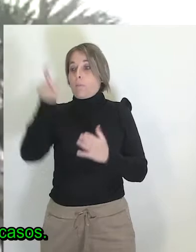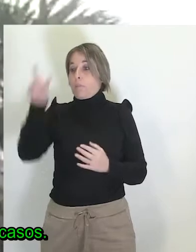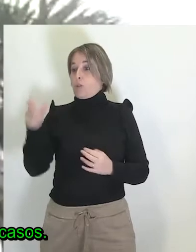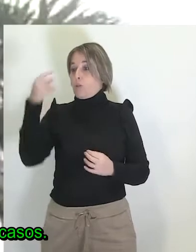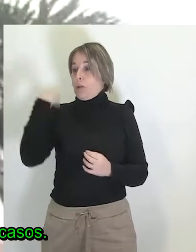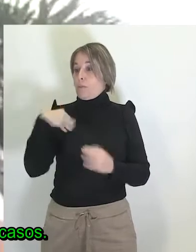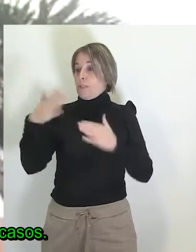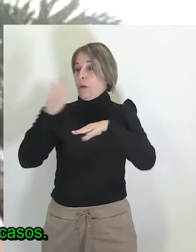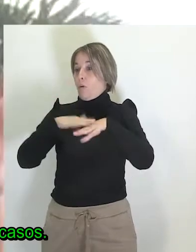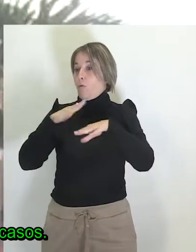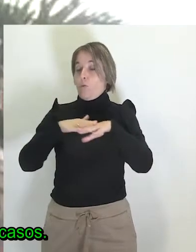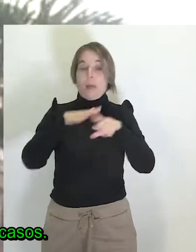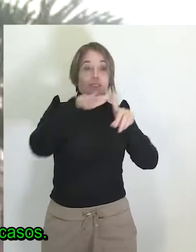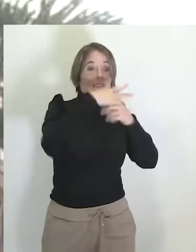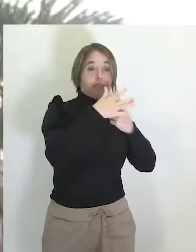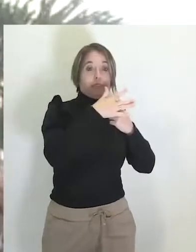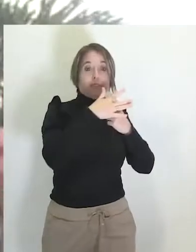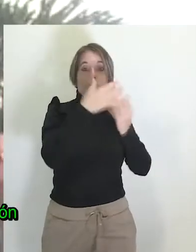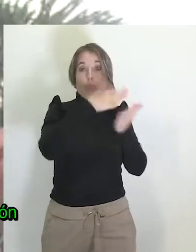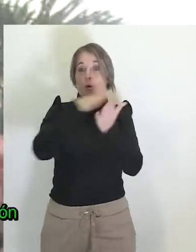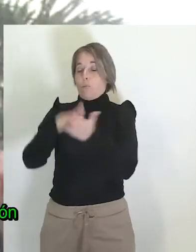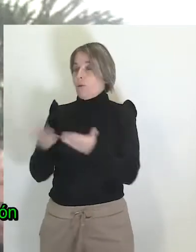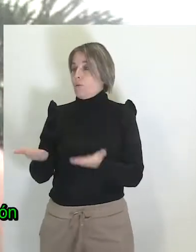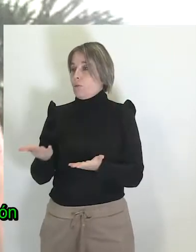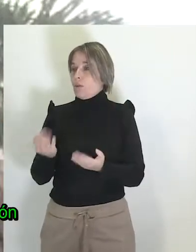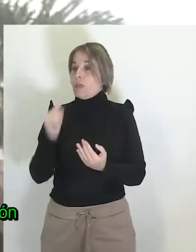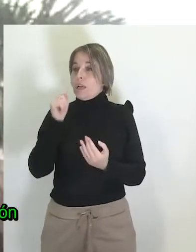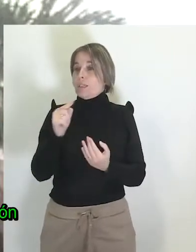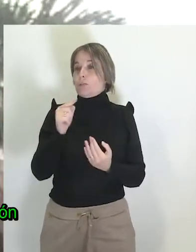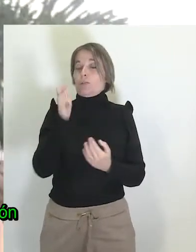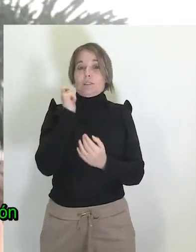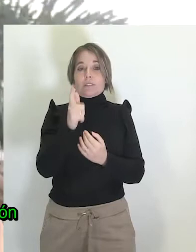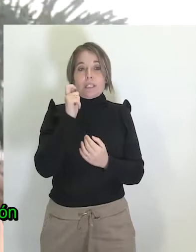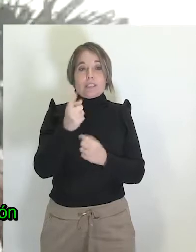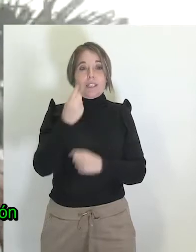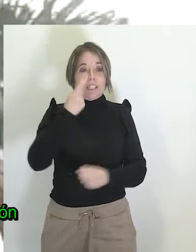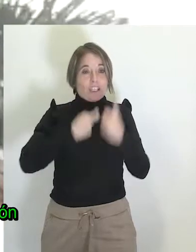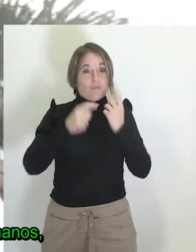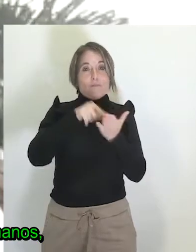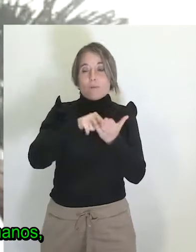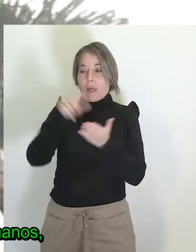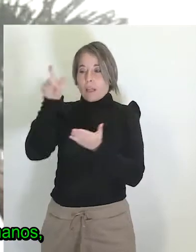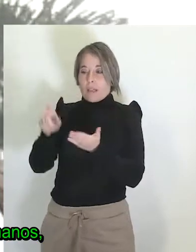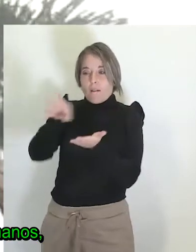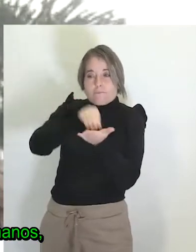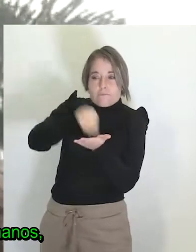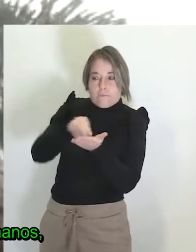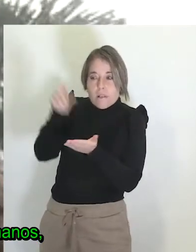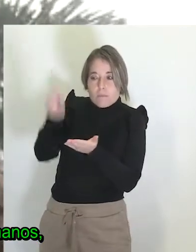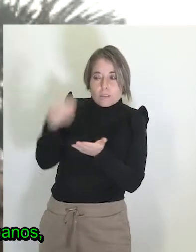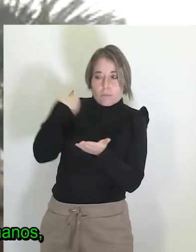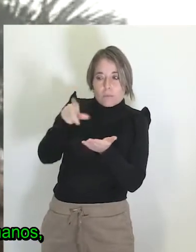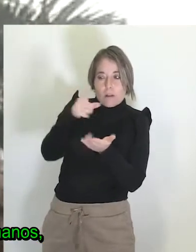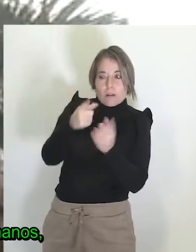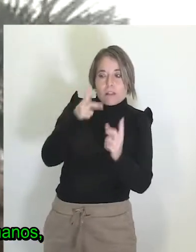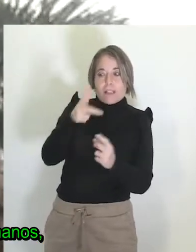perpetrador en varios casos. Entonces, esta sistematización de esta información, de esta documentación